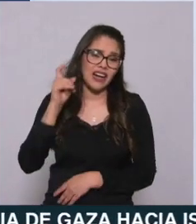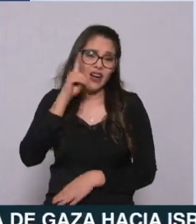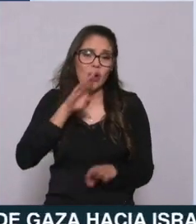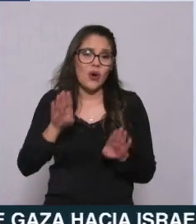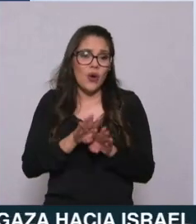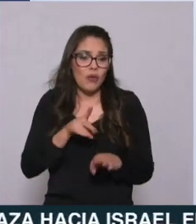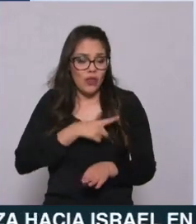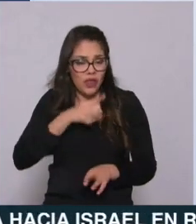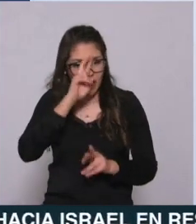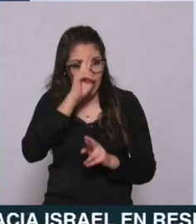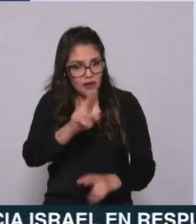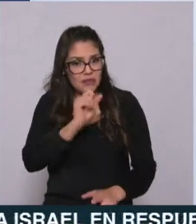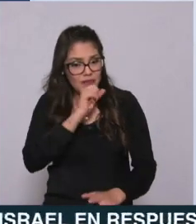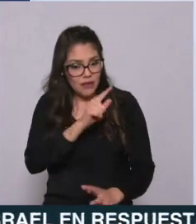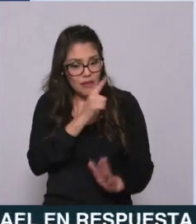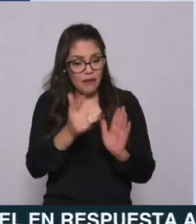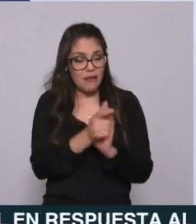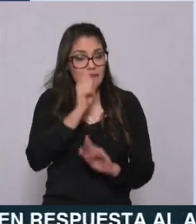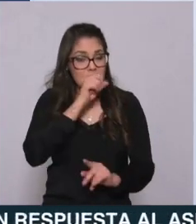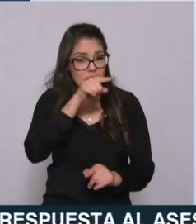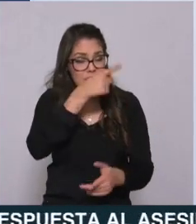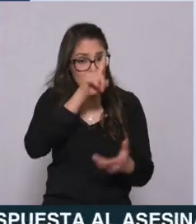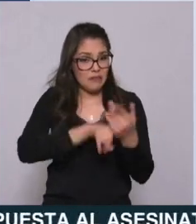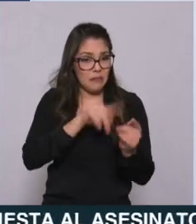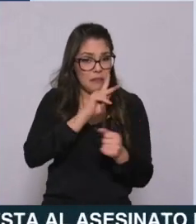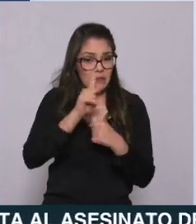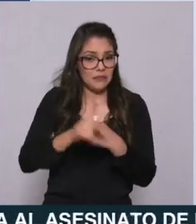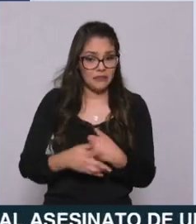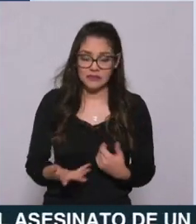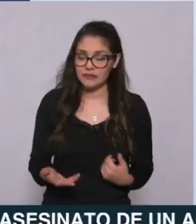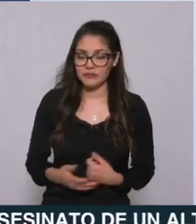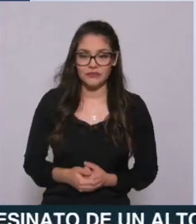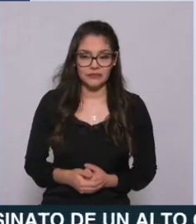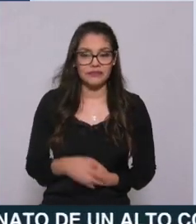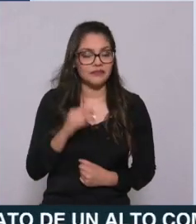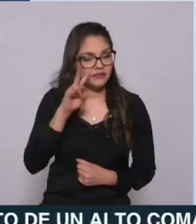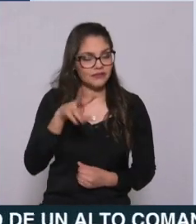respetar las leyes en aquel país. Gracias, Tomás, muy buenas noches. Un verdadero placer, muy buena noche.